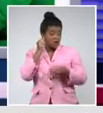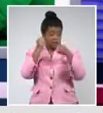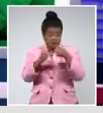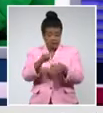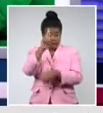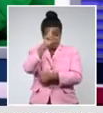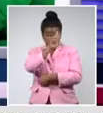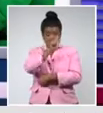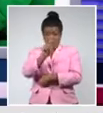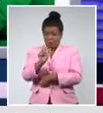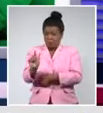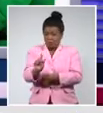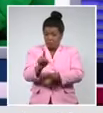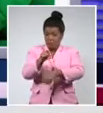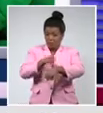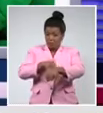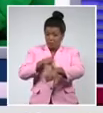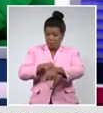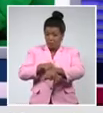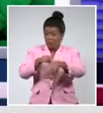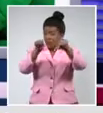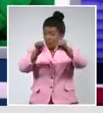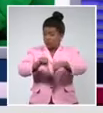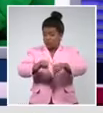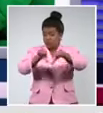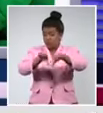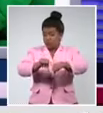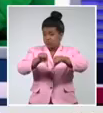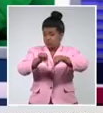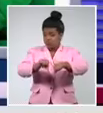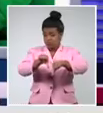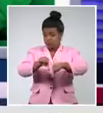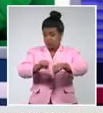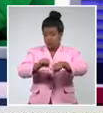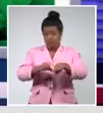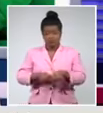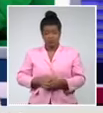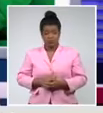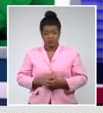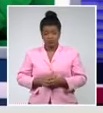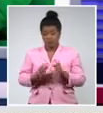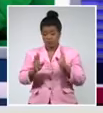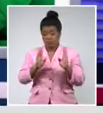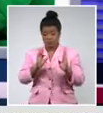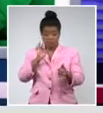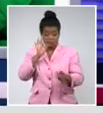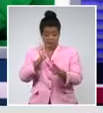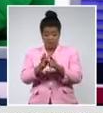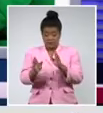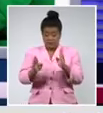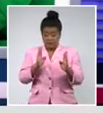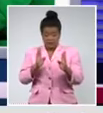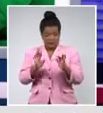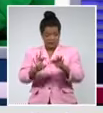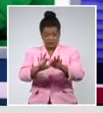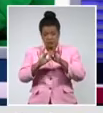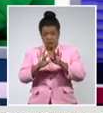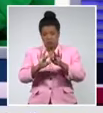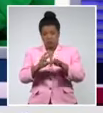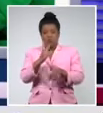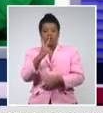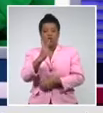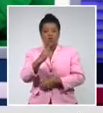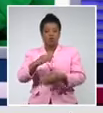el hospital, en terapia intensiva, todo el tiempo en terapia intensiva desde el momento que llegó, 2 días